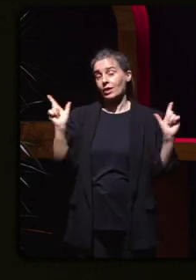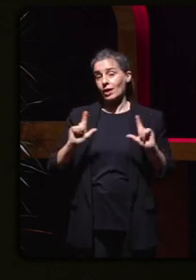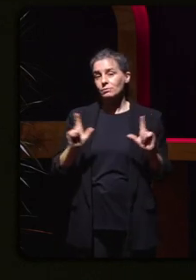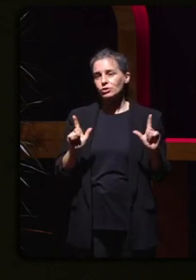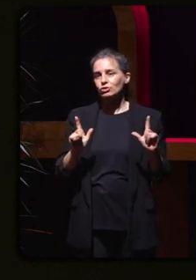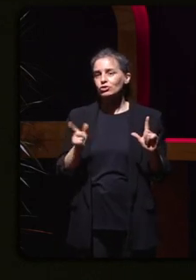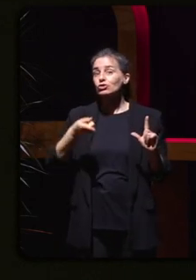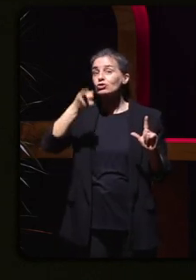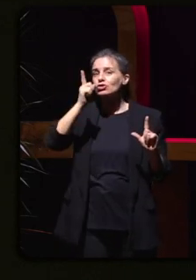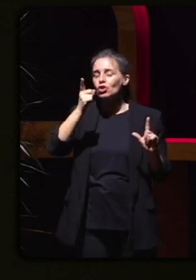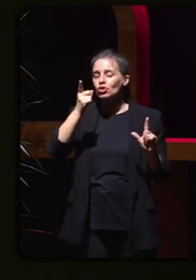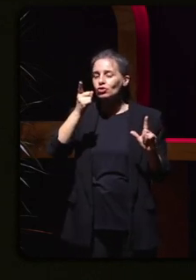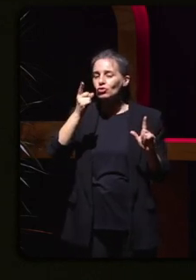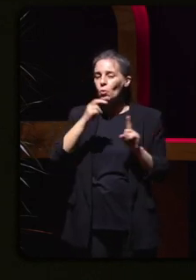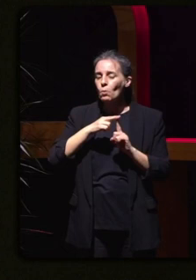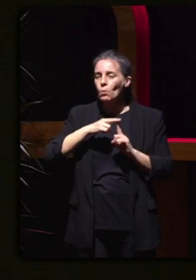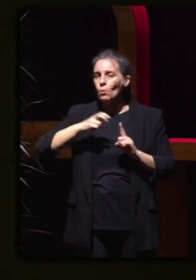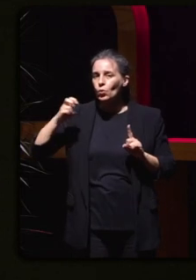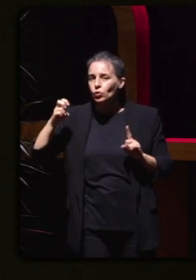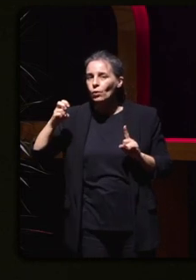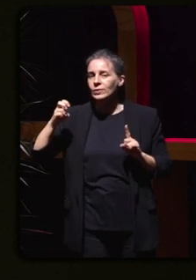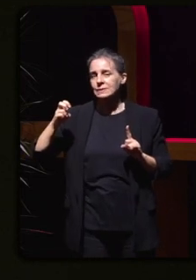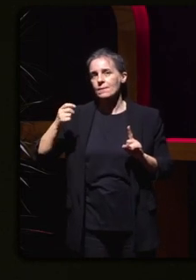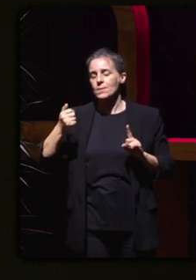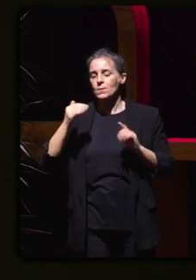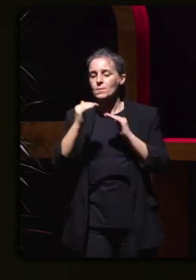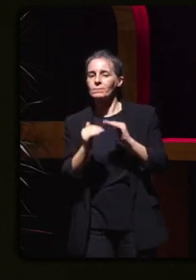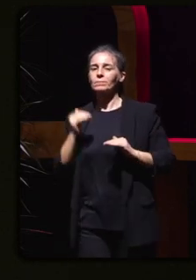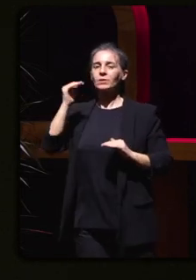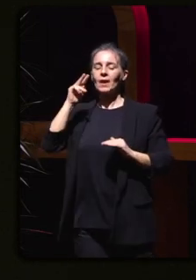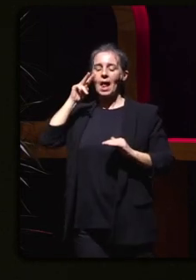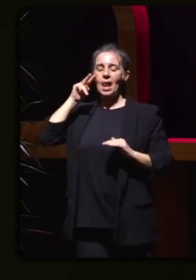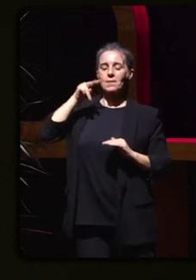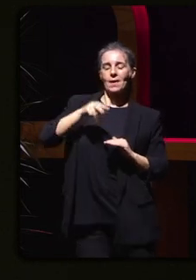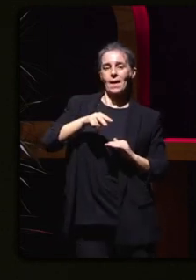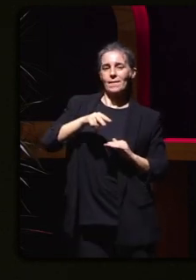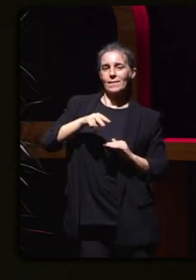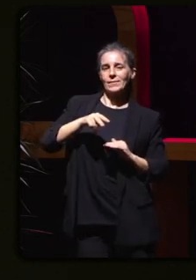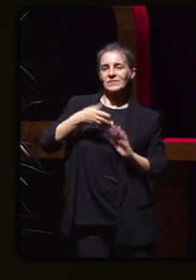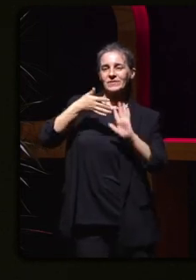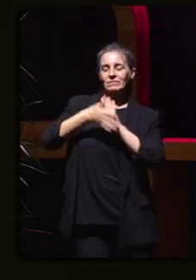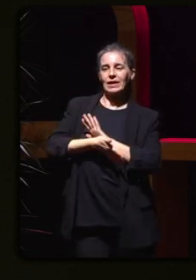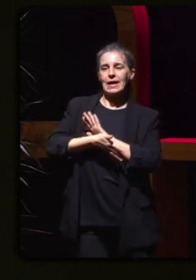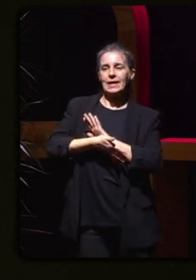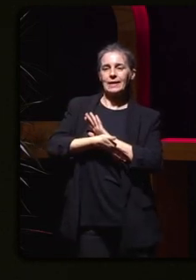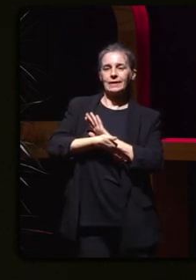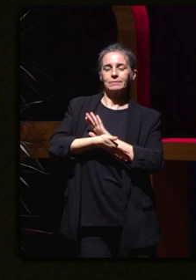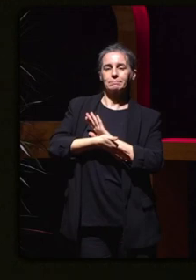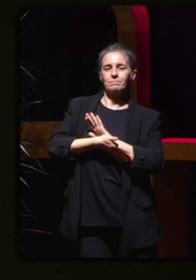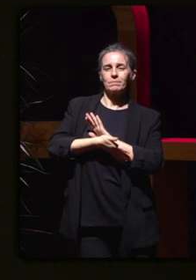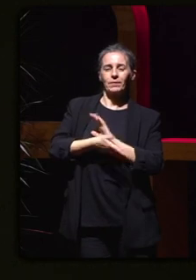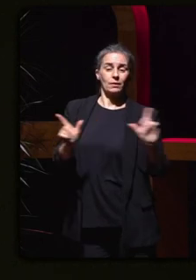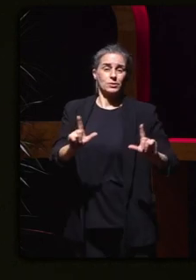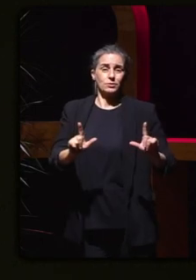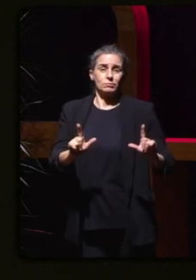estrictamente desde lugares elevados cuando si algo es la televisión es algo